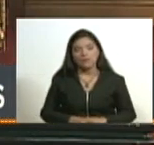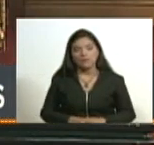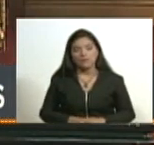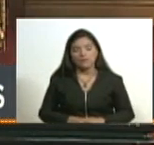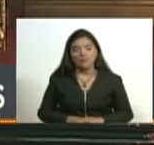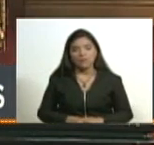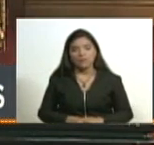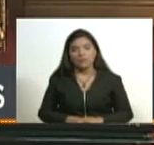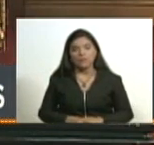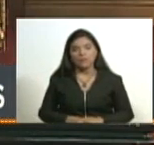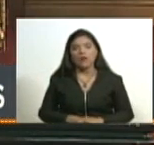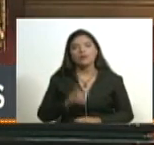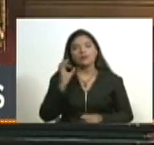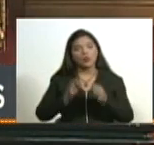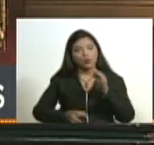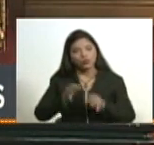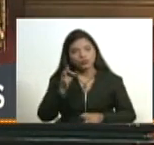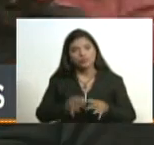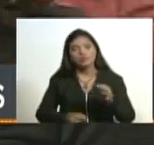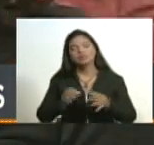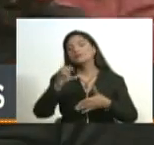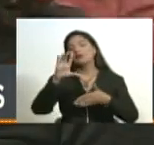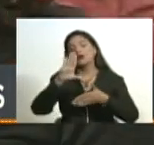retoma de las banderas de justicia de nuestro continente.